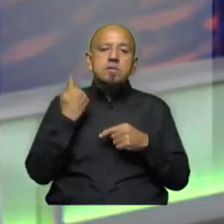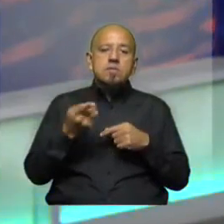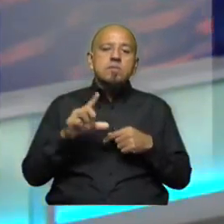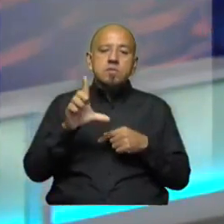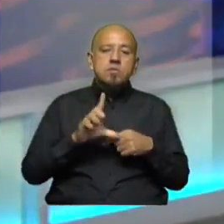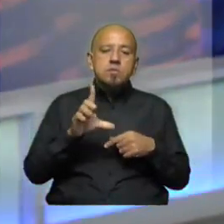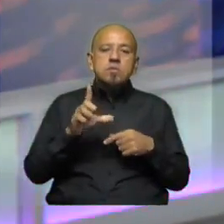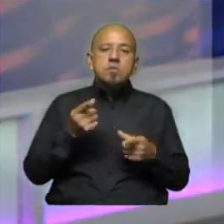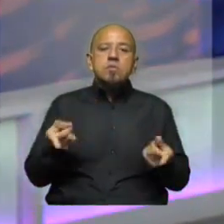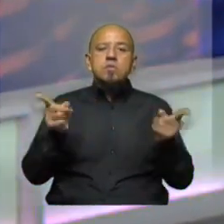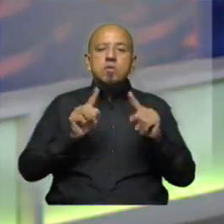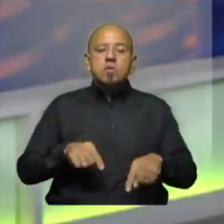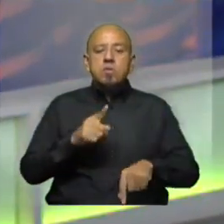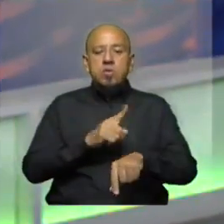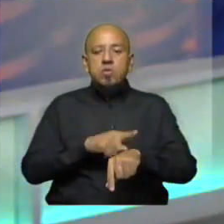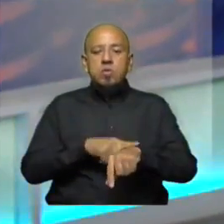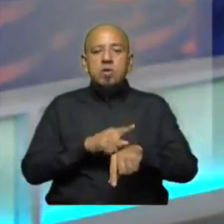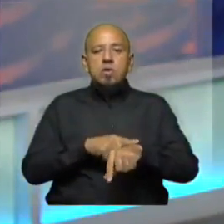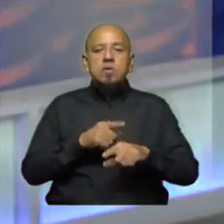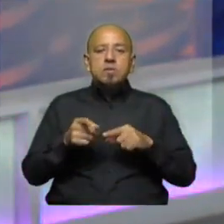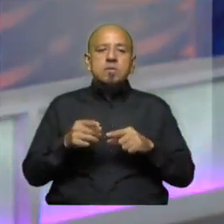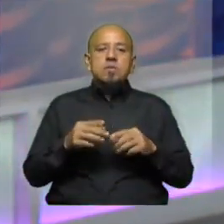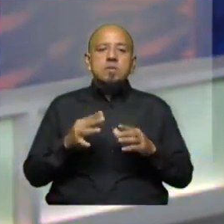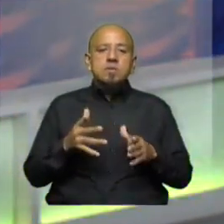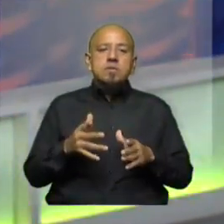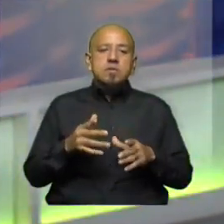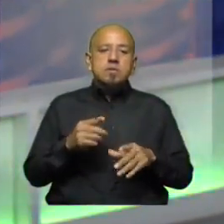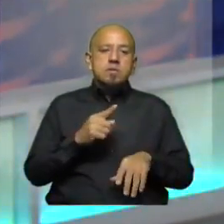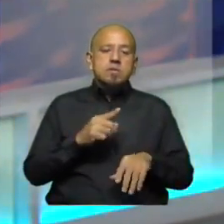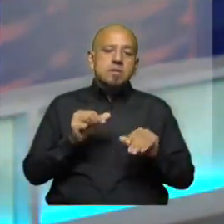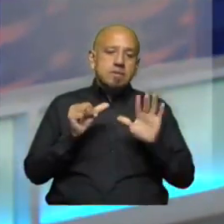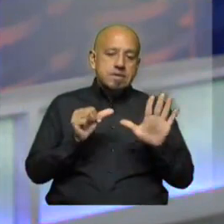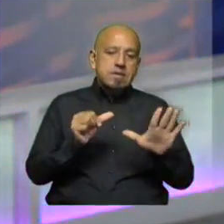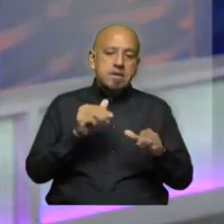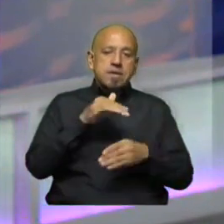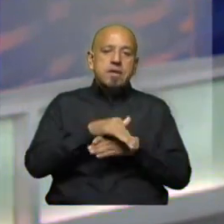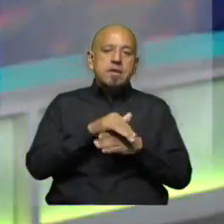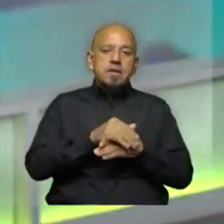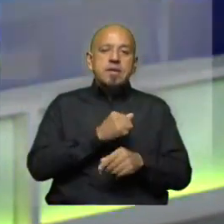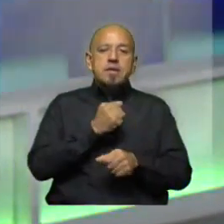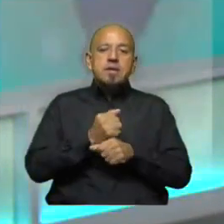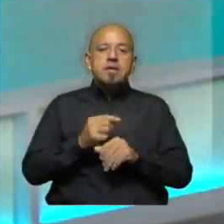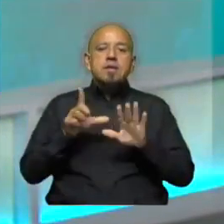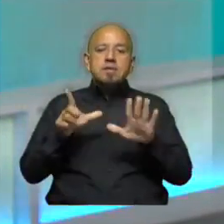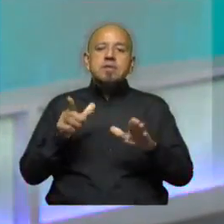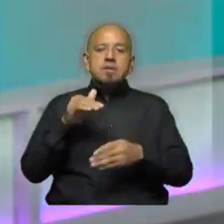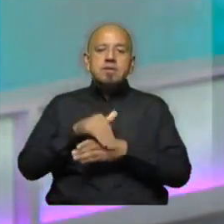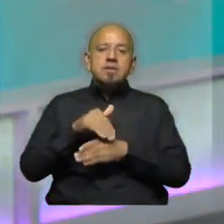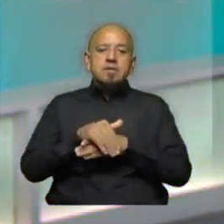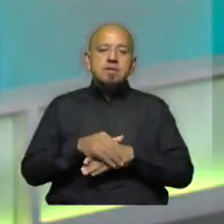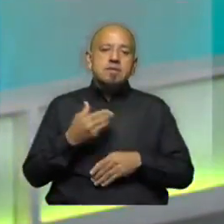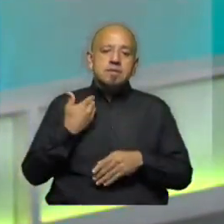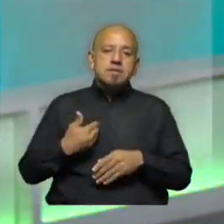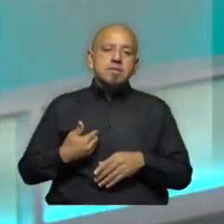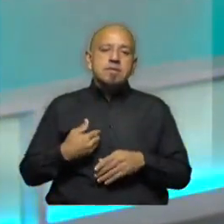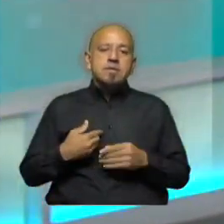próximo lunes volvemos a nuestro horario habitual. De 18 a 19 horas. No se pongan tristes los que ahora